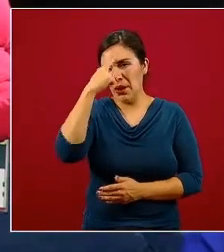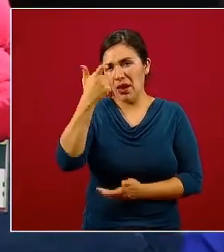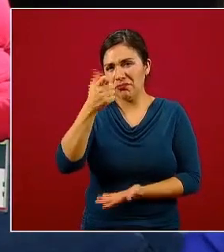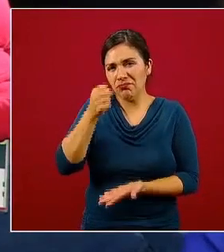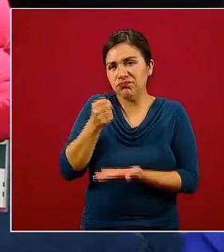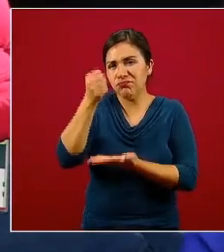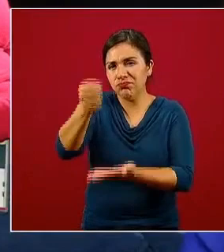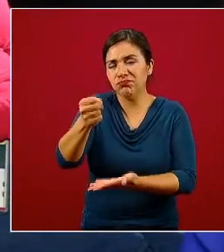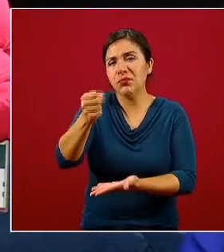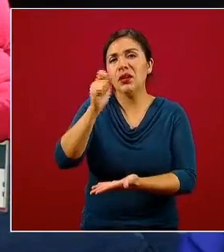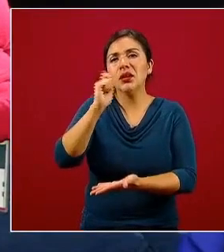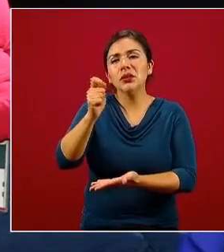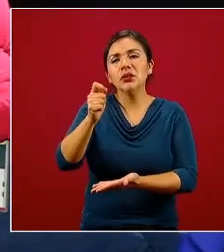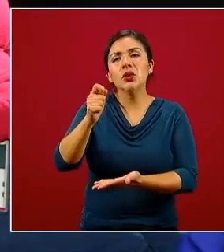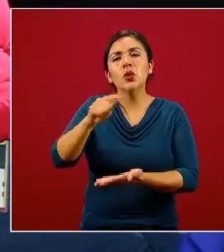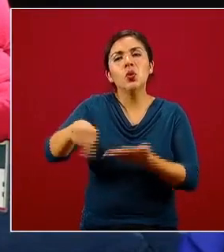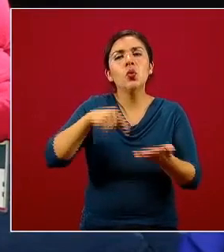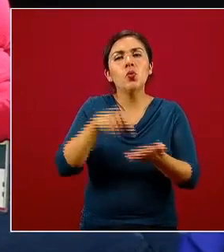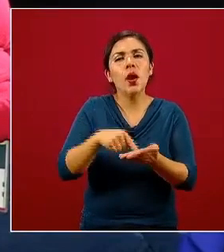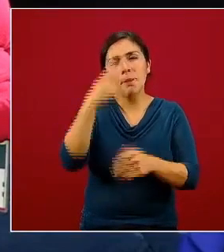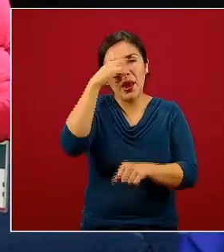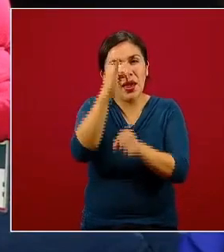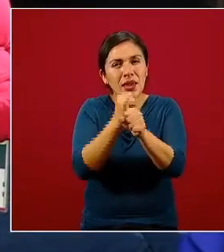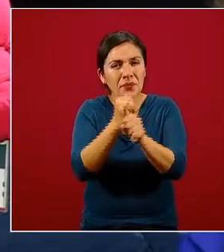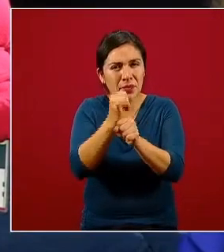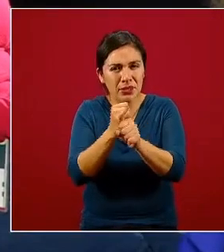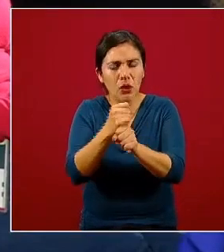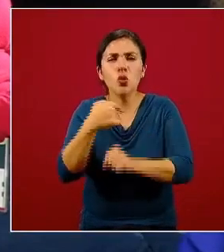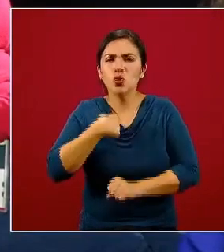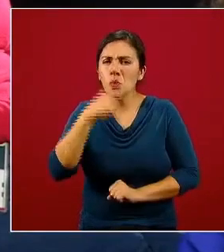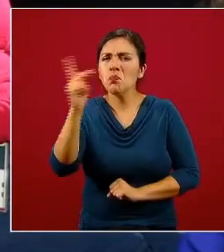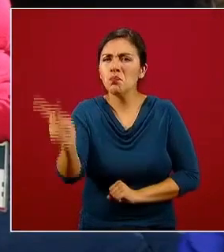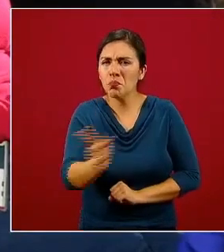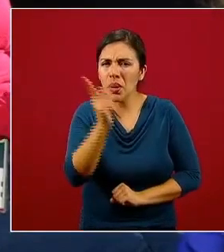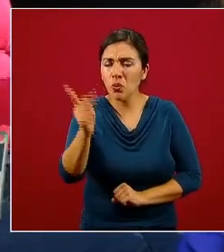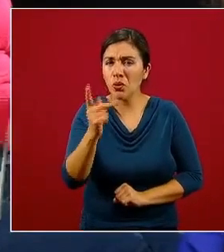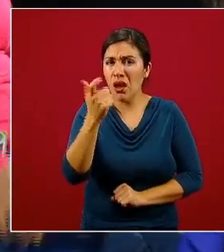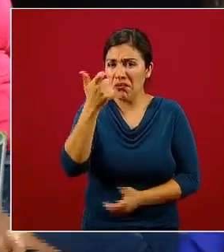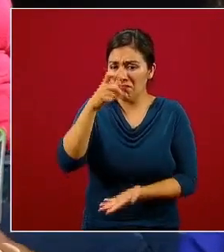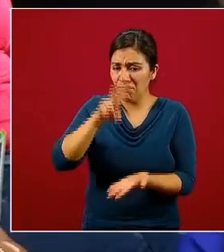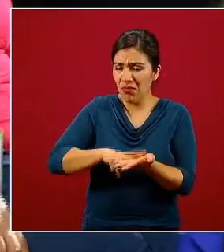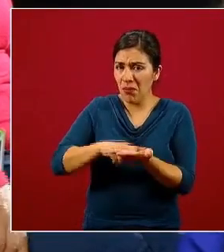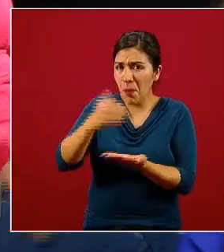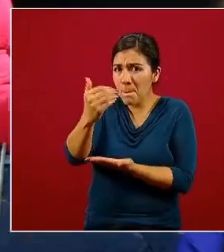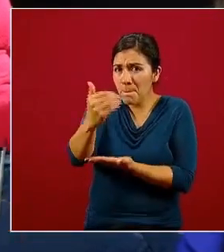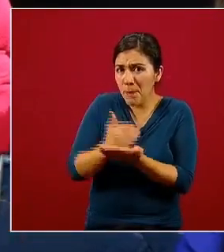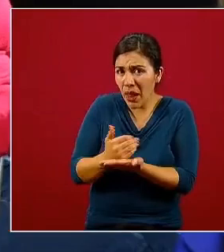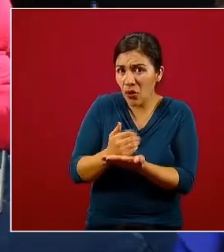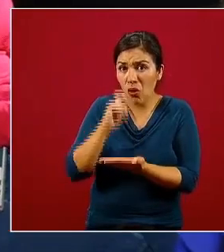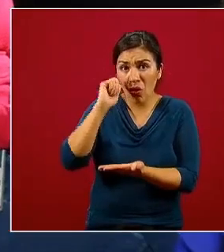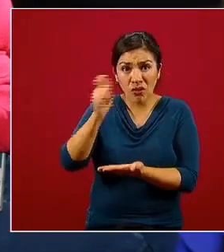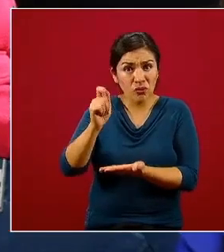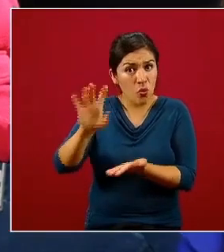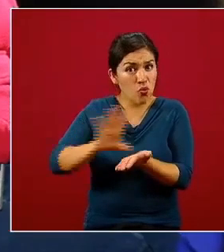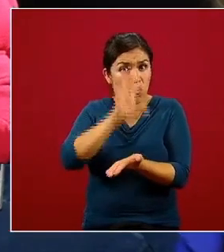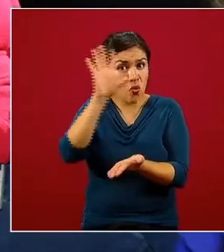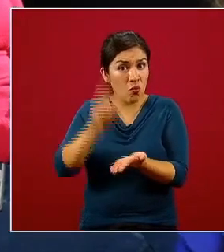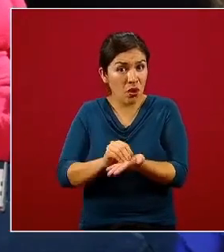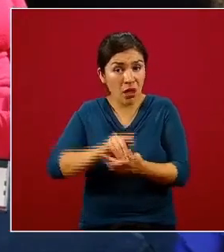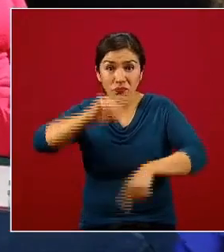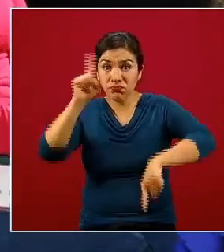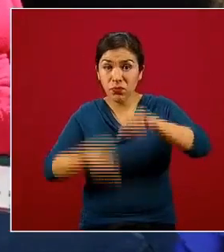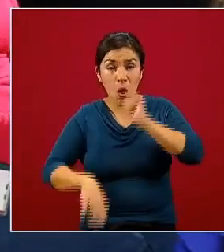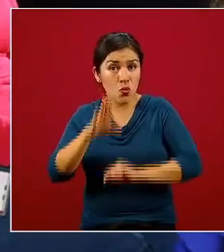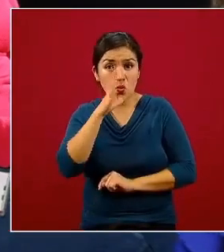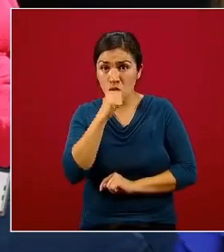impacta a centros públicos de investigación. Mi pregunta es, ¿esta reducción presupuestal es generalizada e irrevocable